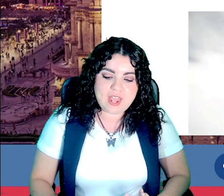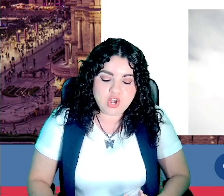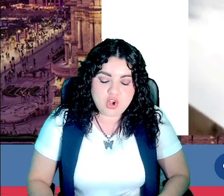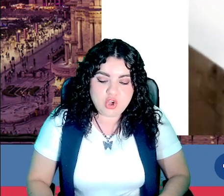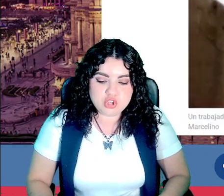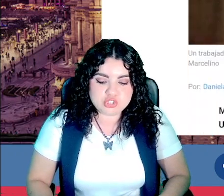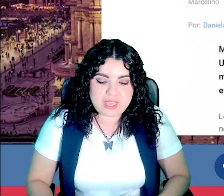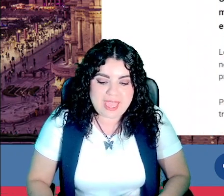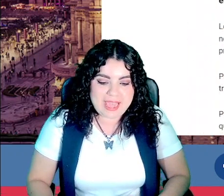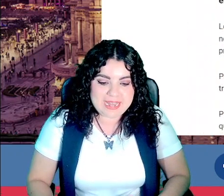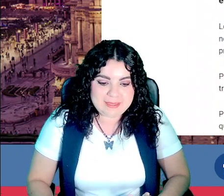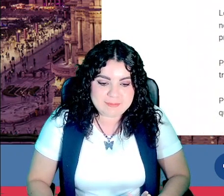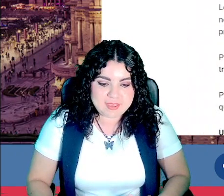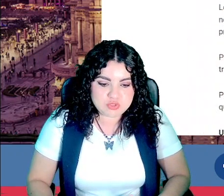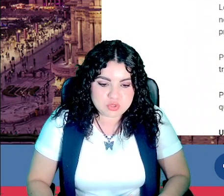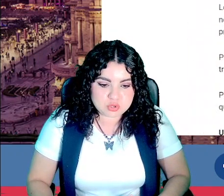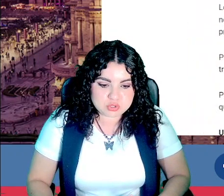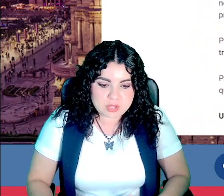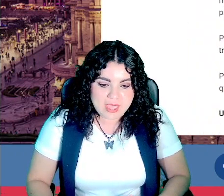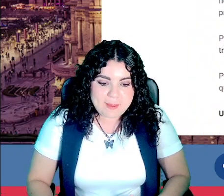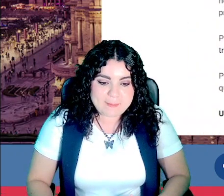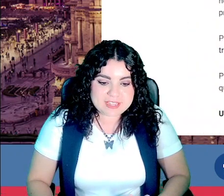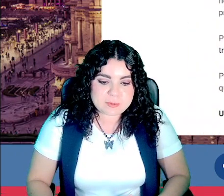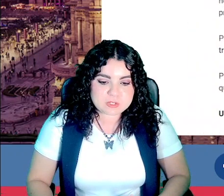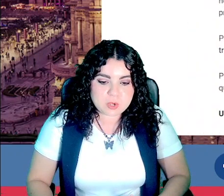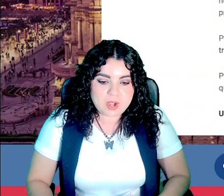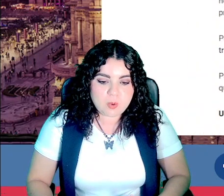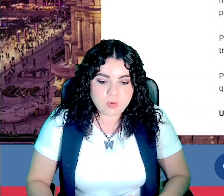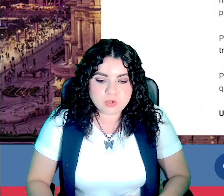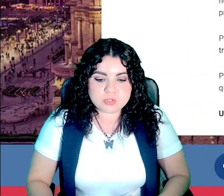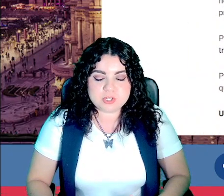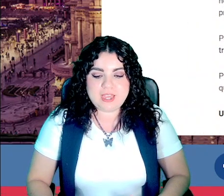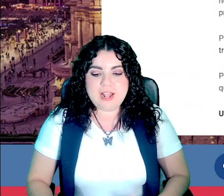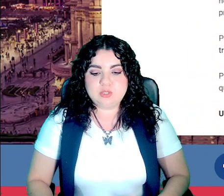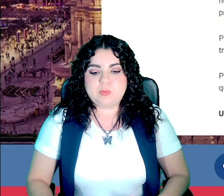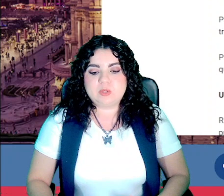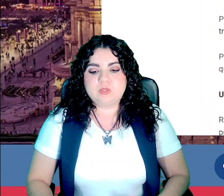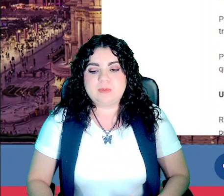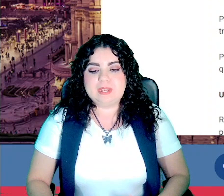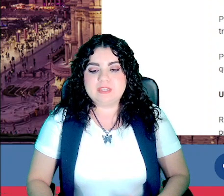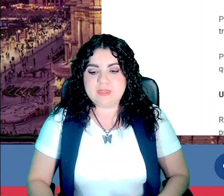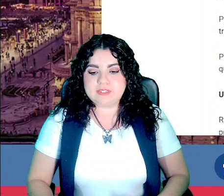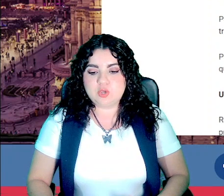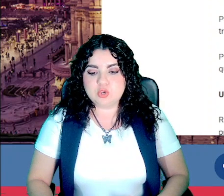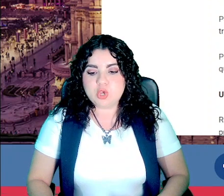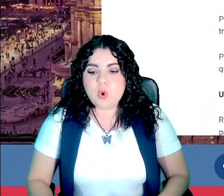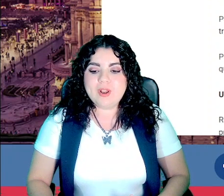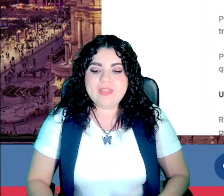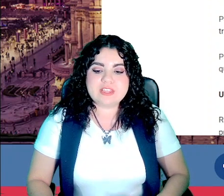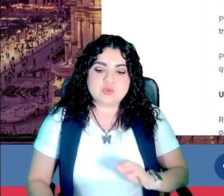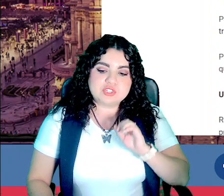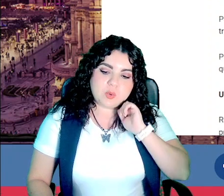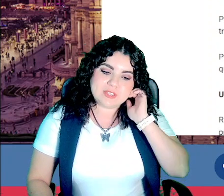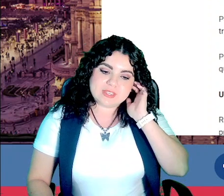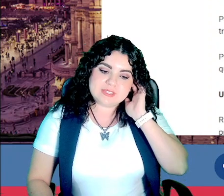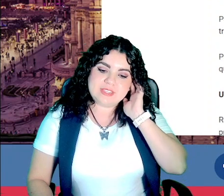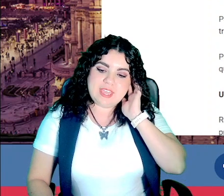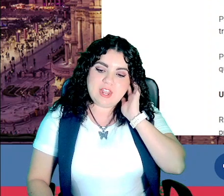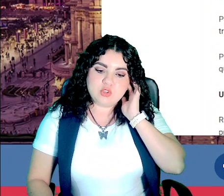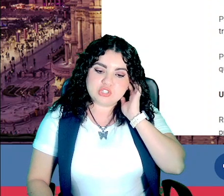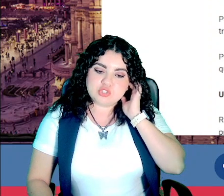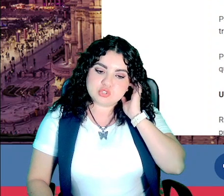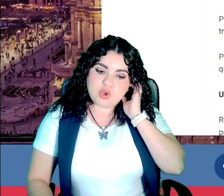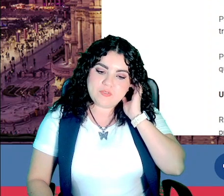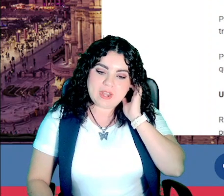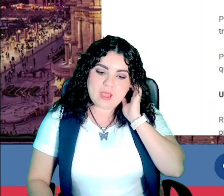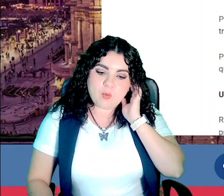de los alimentos. Más presión a unos ya altos precios de bienes básicos, una de las consecuencias de